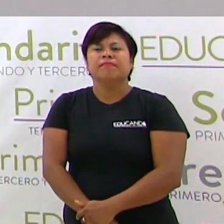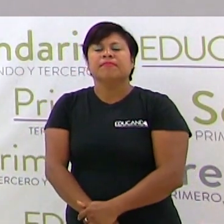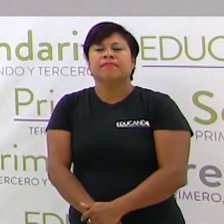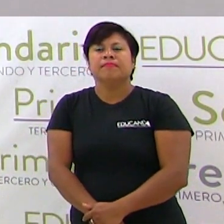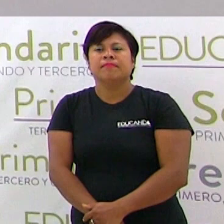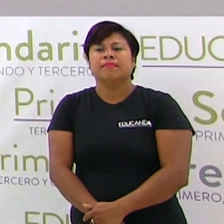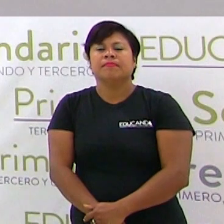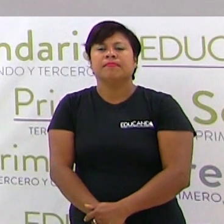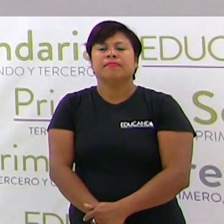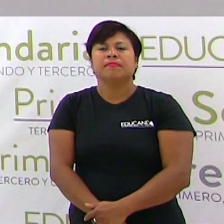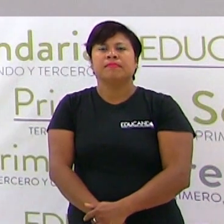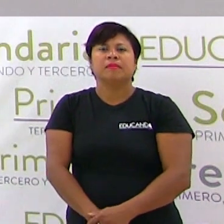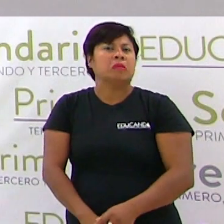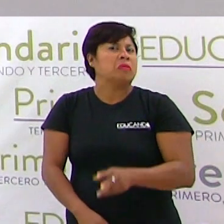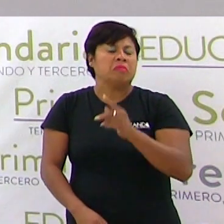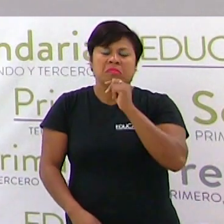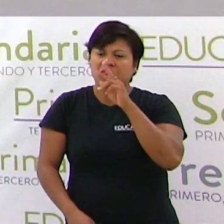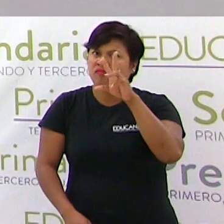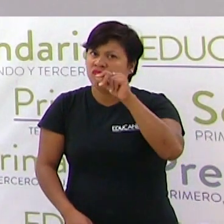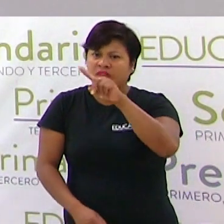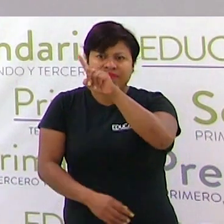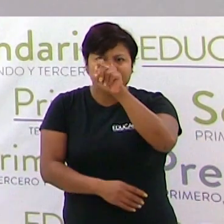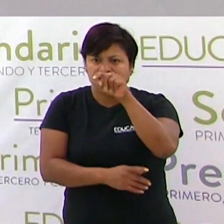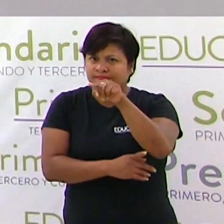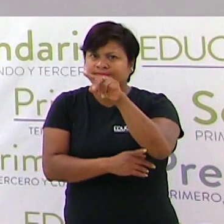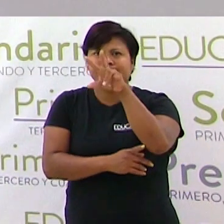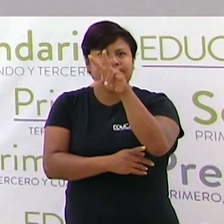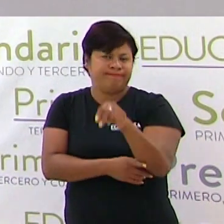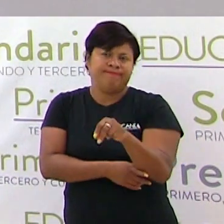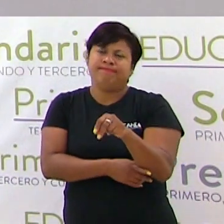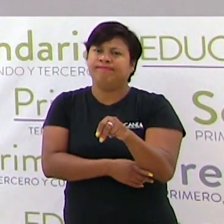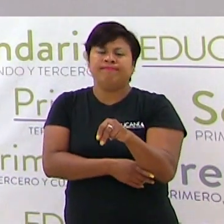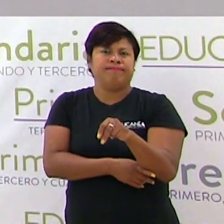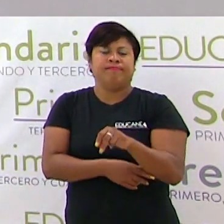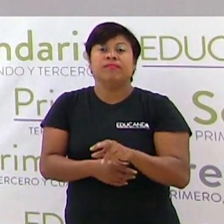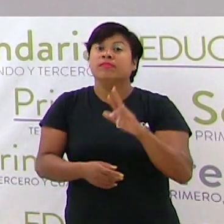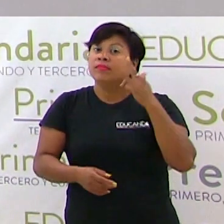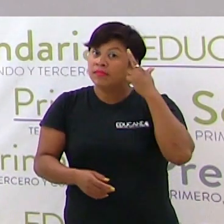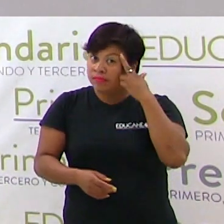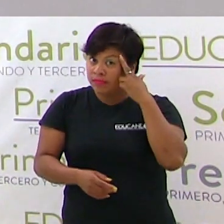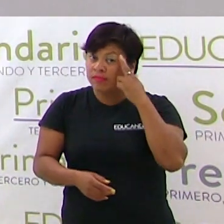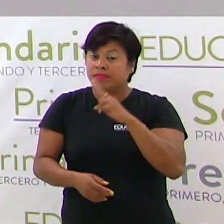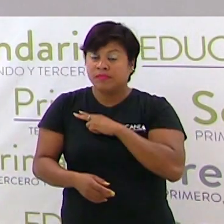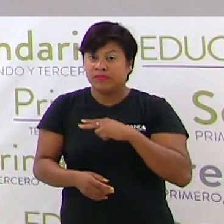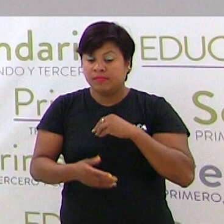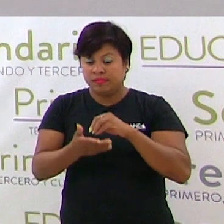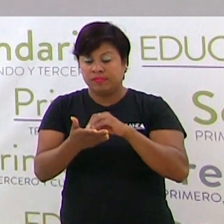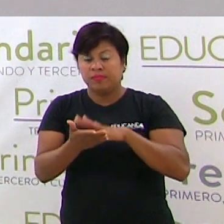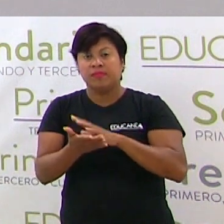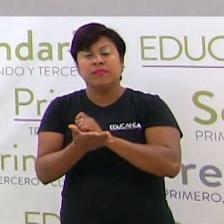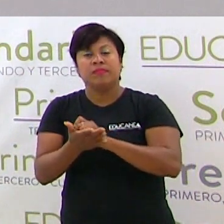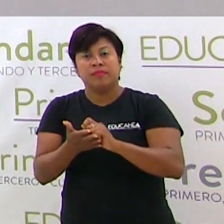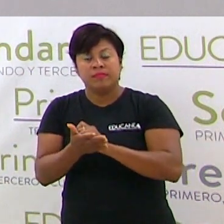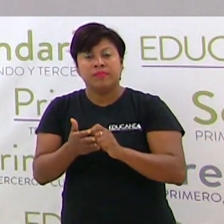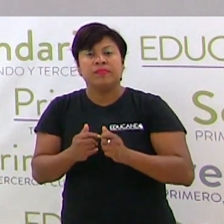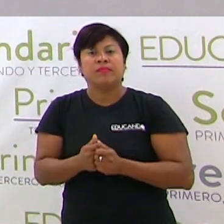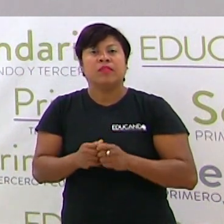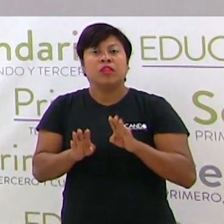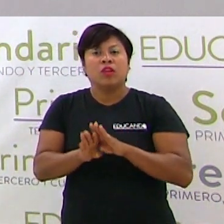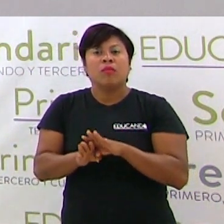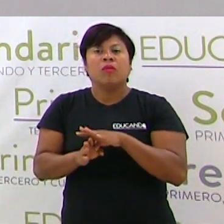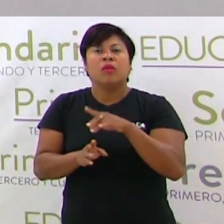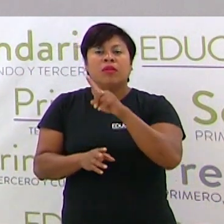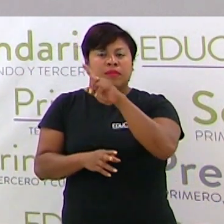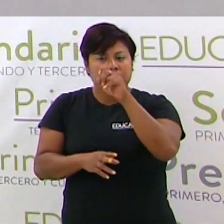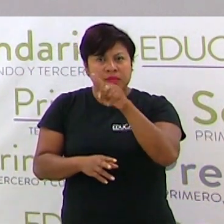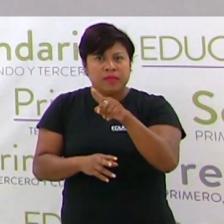ni de interrogación. ¿Recuerdan ustedes que hayamos escrito algún signo de interrogación o